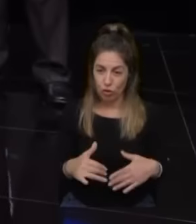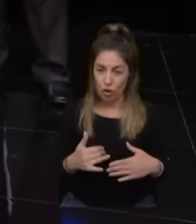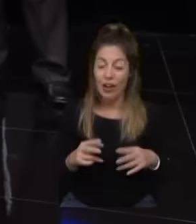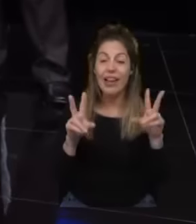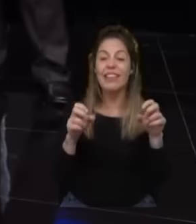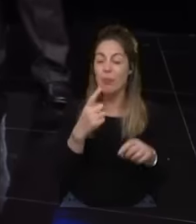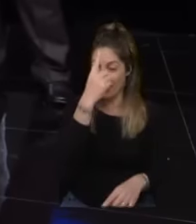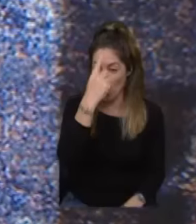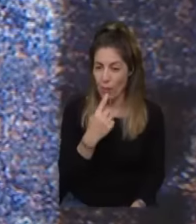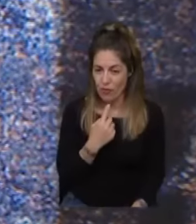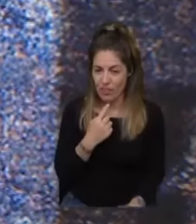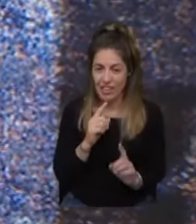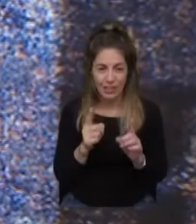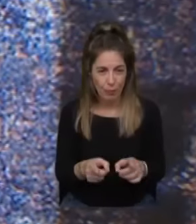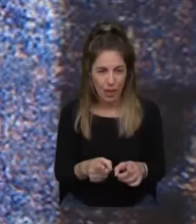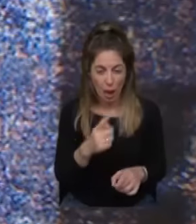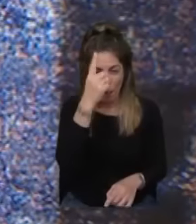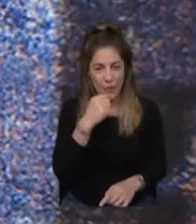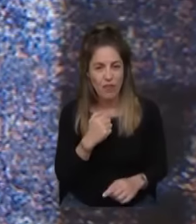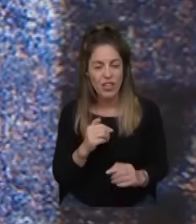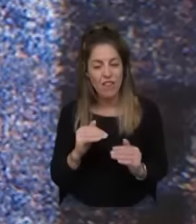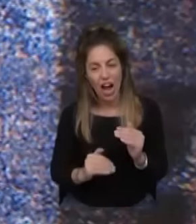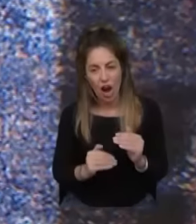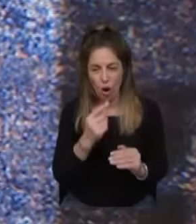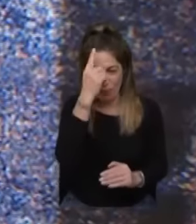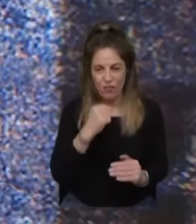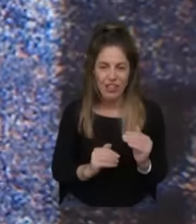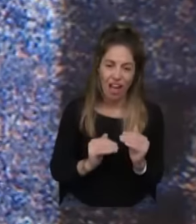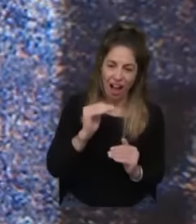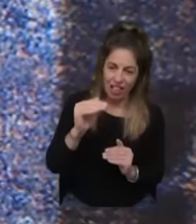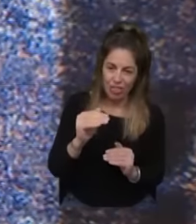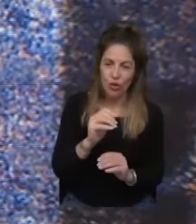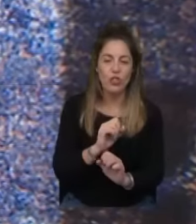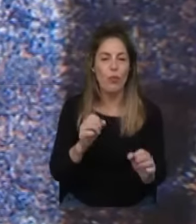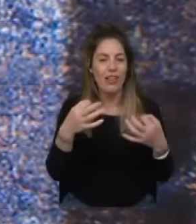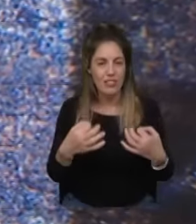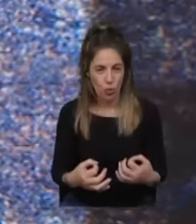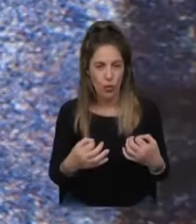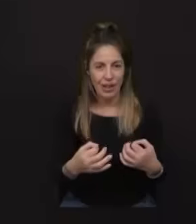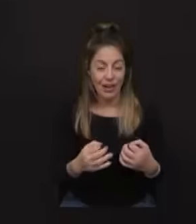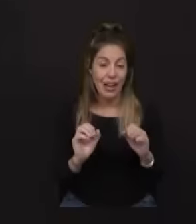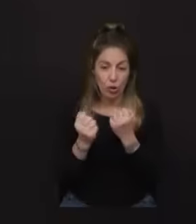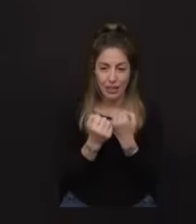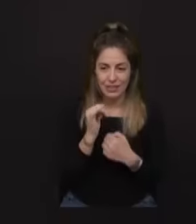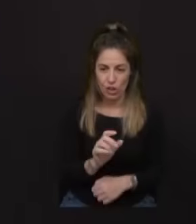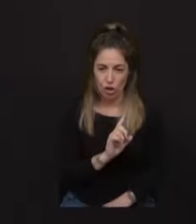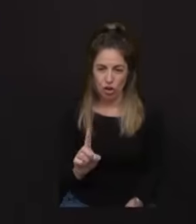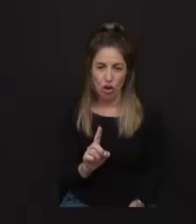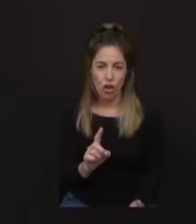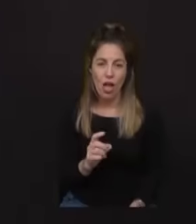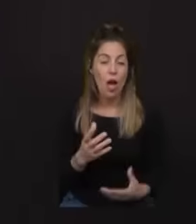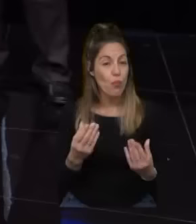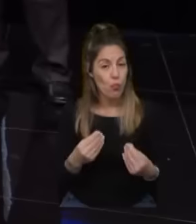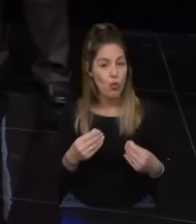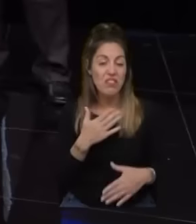los perfiles también, ¿no? Perfil bajo, perfil más alto y demás. Eso lo puede asegurar o no la clandestinidad. Evidentemente está muy,